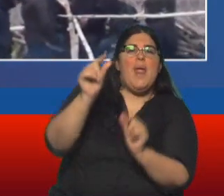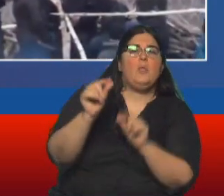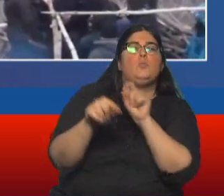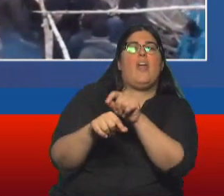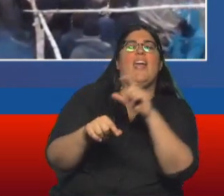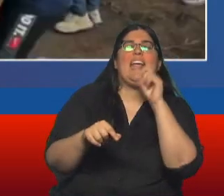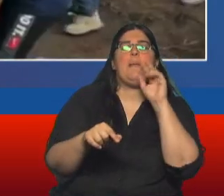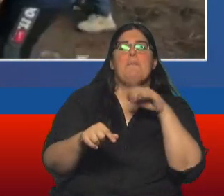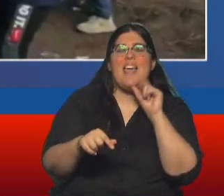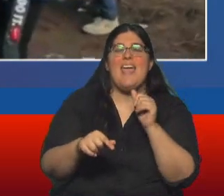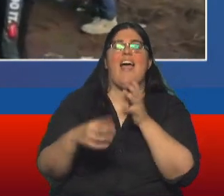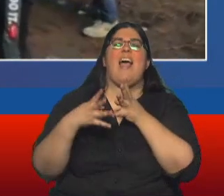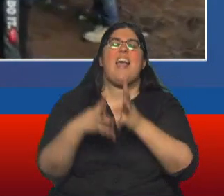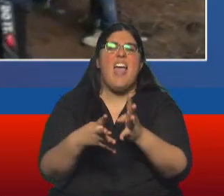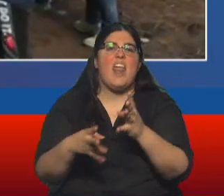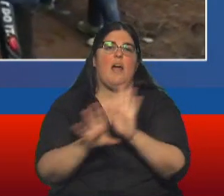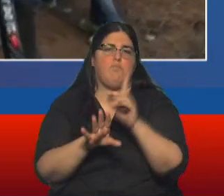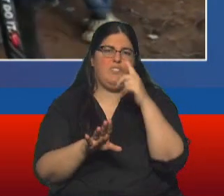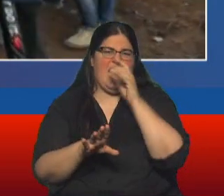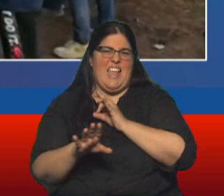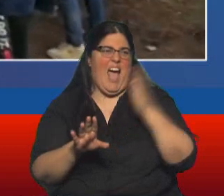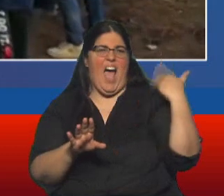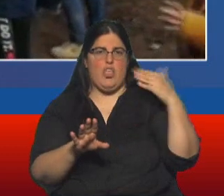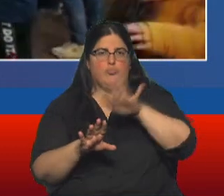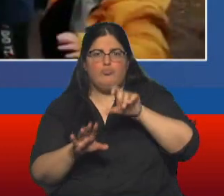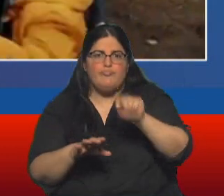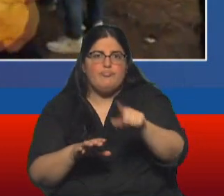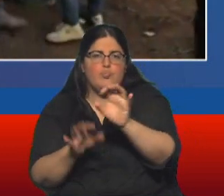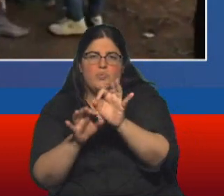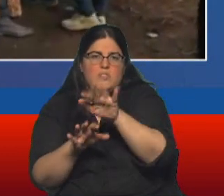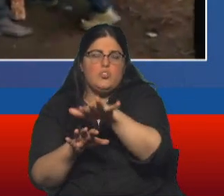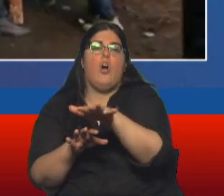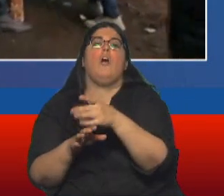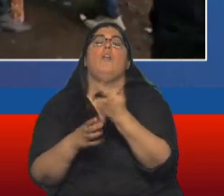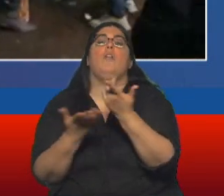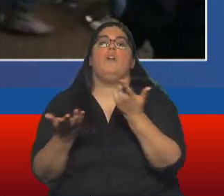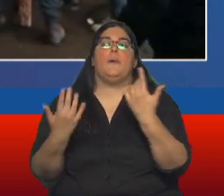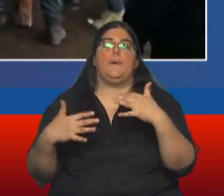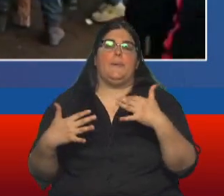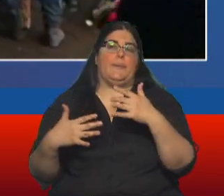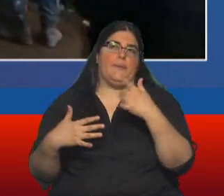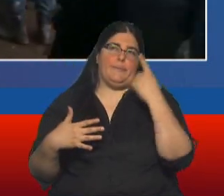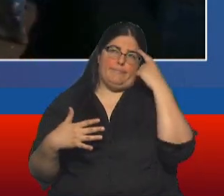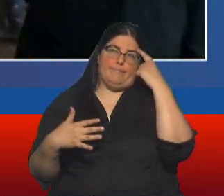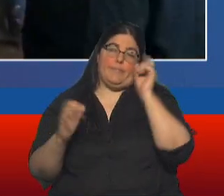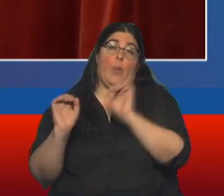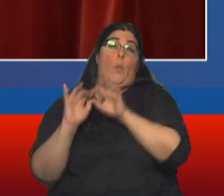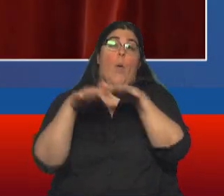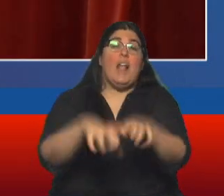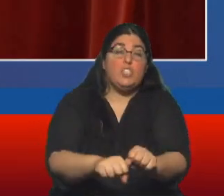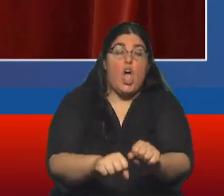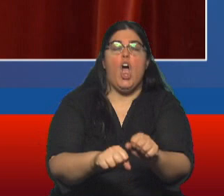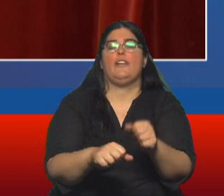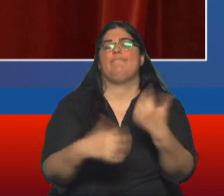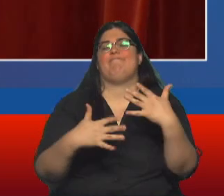la guerra en Donbass que lleva más de 7 años, pero una nueva invasión yo creo que es una cuestión, es muy